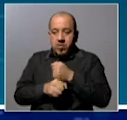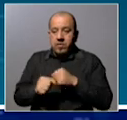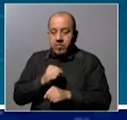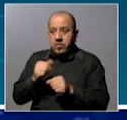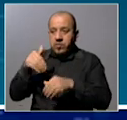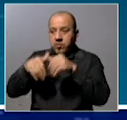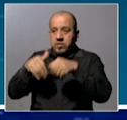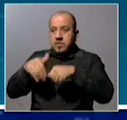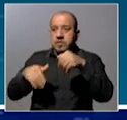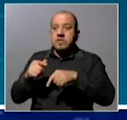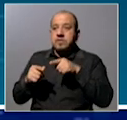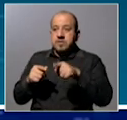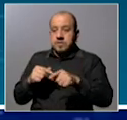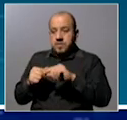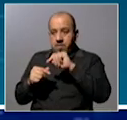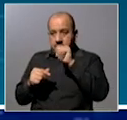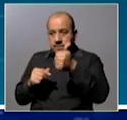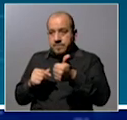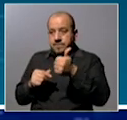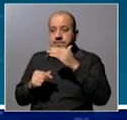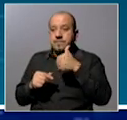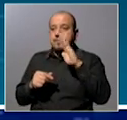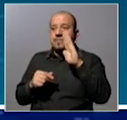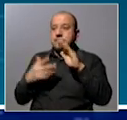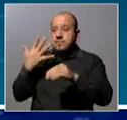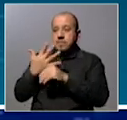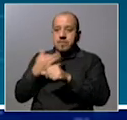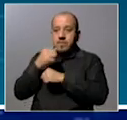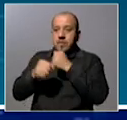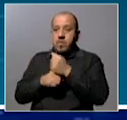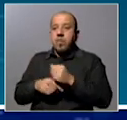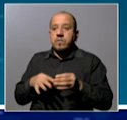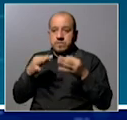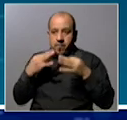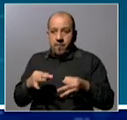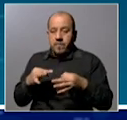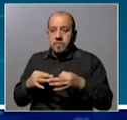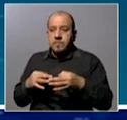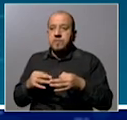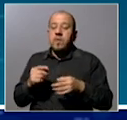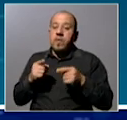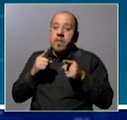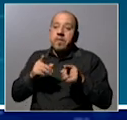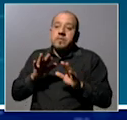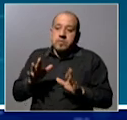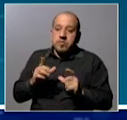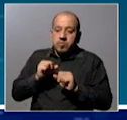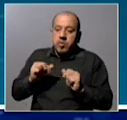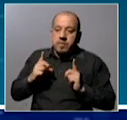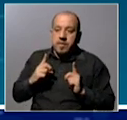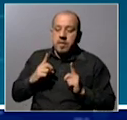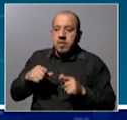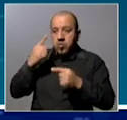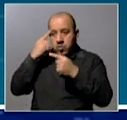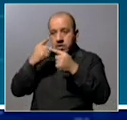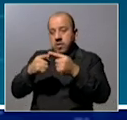ella obtiene más votos que los que obtuvo la Concertación hace 5 años, va a ser un éxito para ella. Eso es lo que se podría decir. El